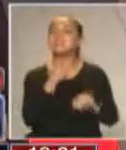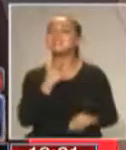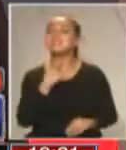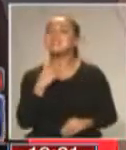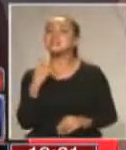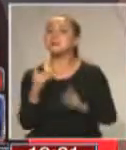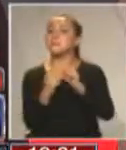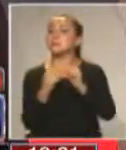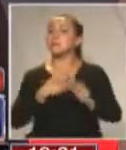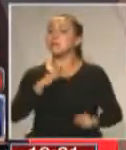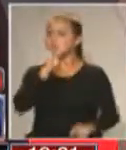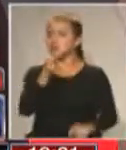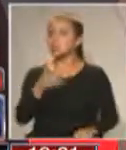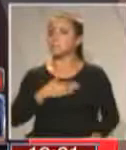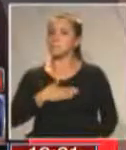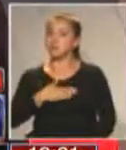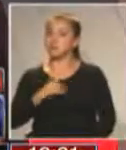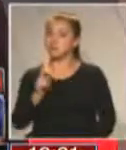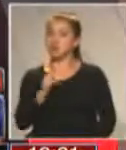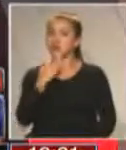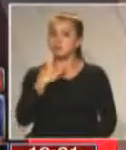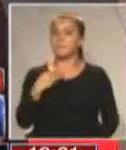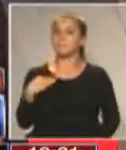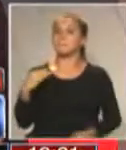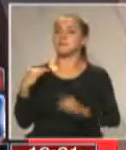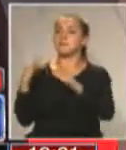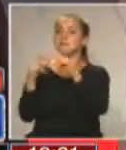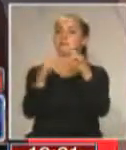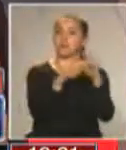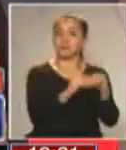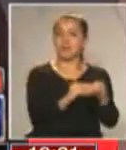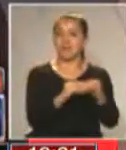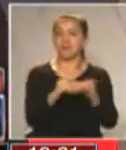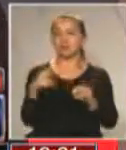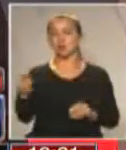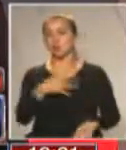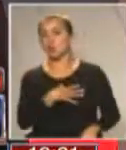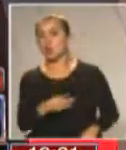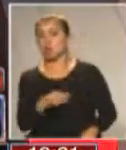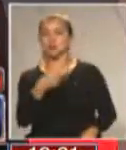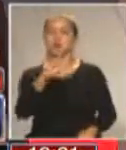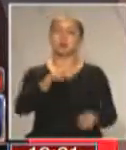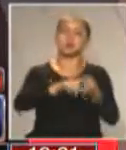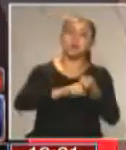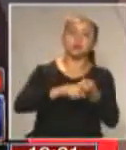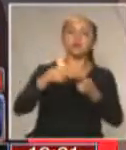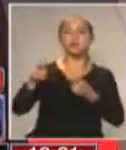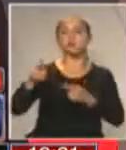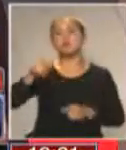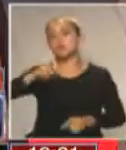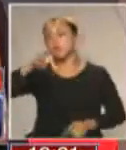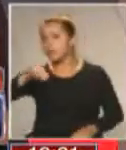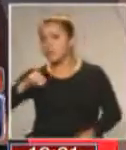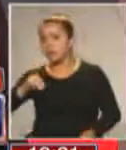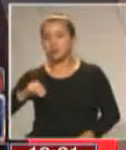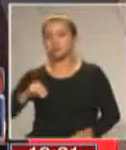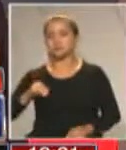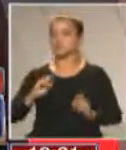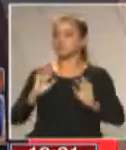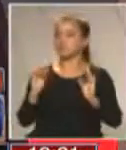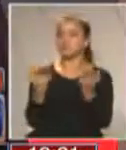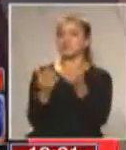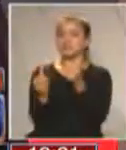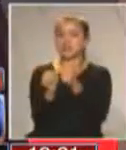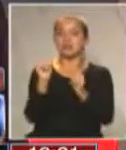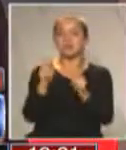ser personal y directo tuyo, sino también de tus parientes más cercanos, de tus hijos, de tu cónyuge, de tus padres. Uh-huh. Entonces, deberíamos